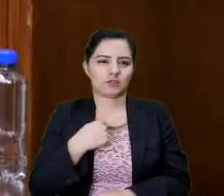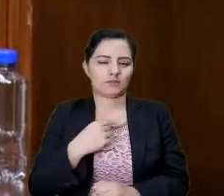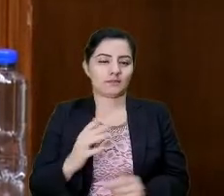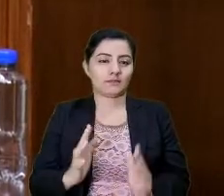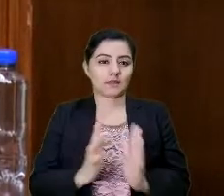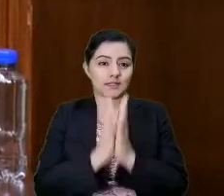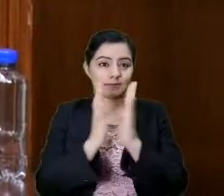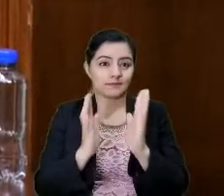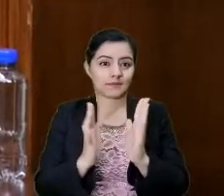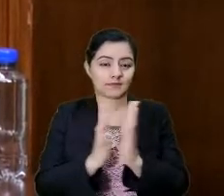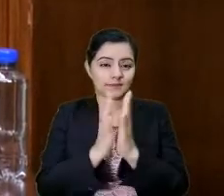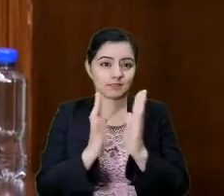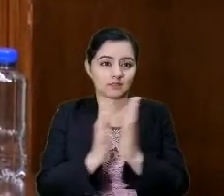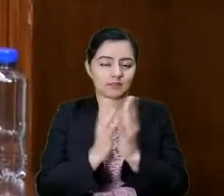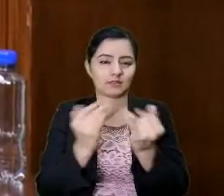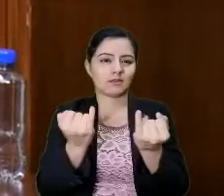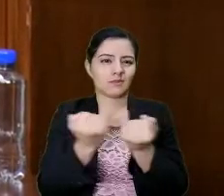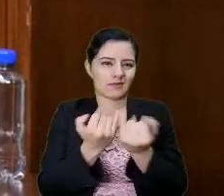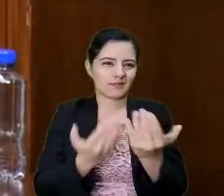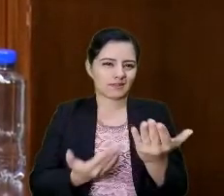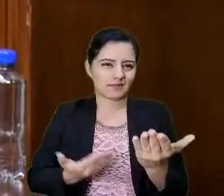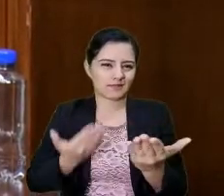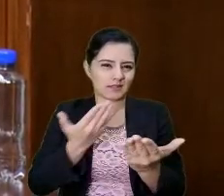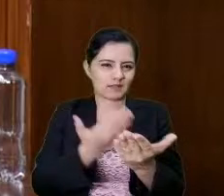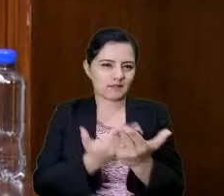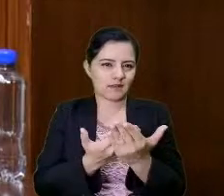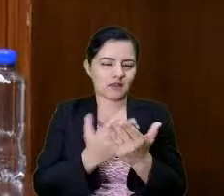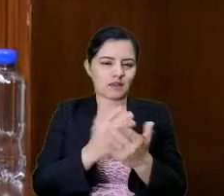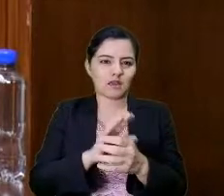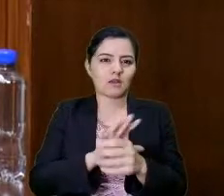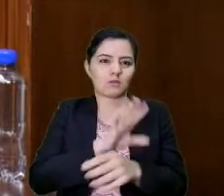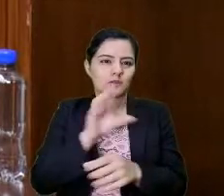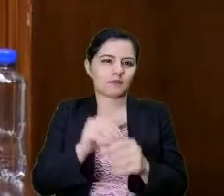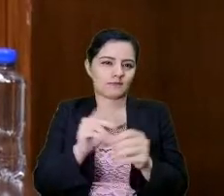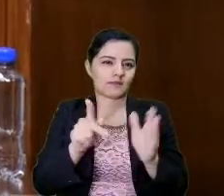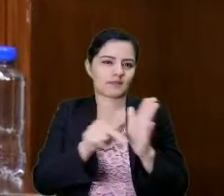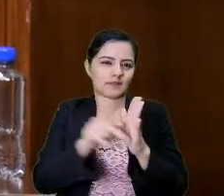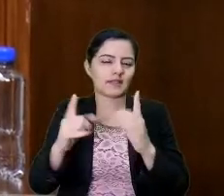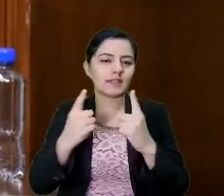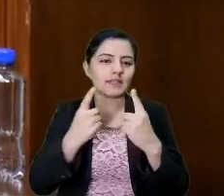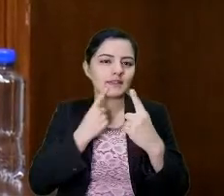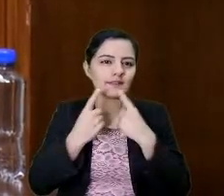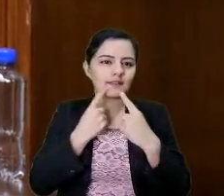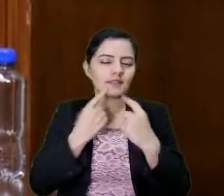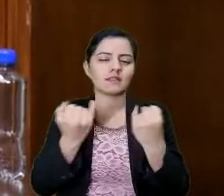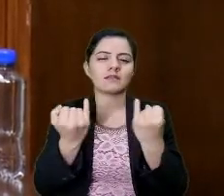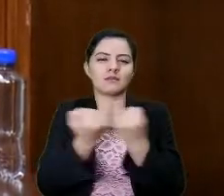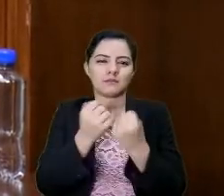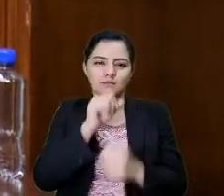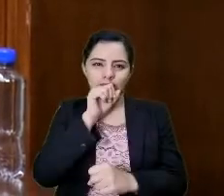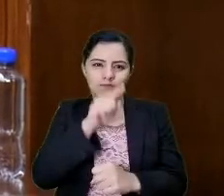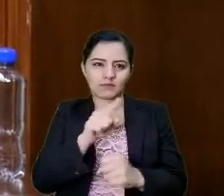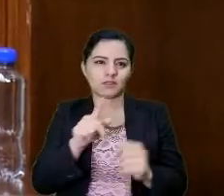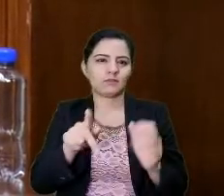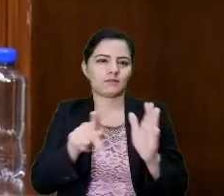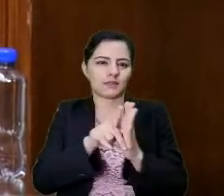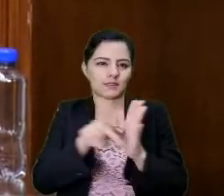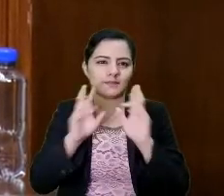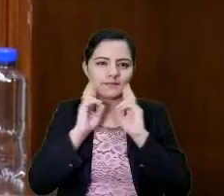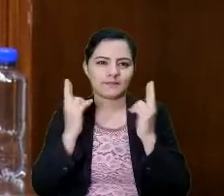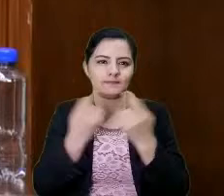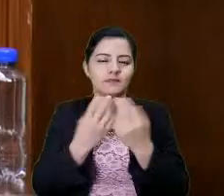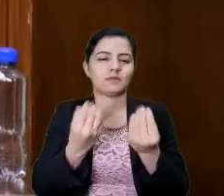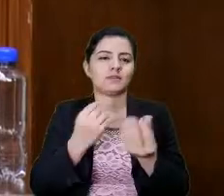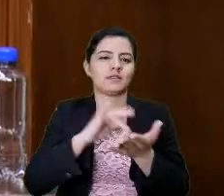y que la iniciativa quede establecida en el diario de debates y en la Gaceta Parlamentaria. Muchas gracias, compañeras